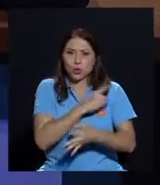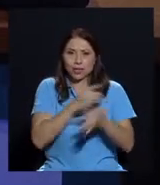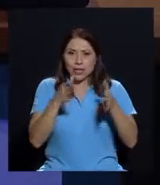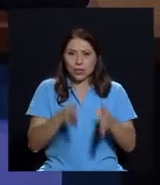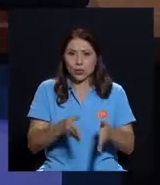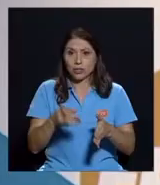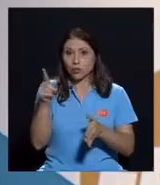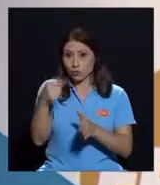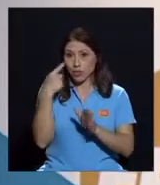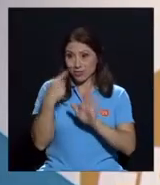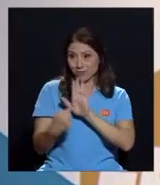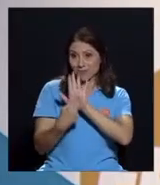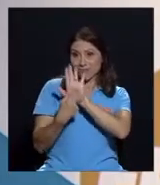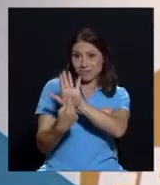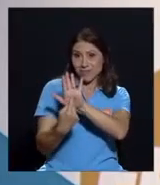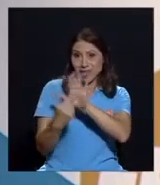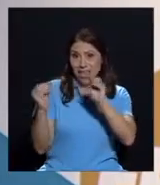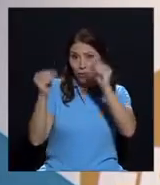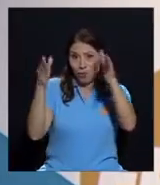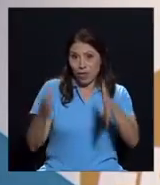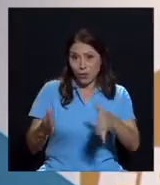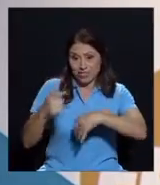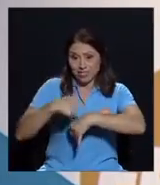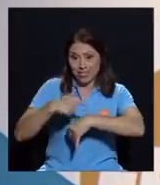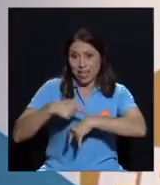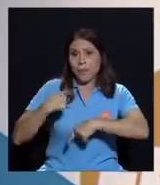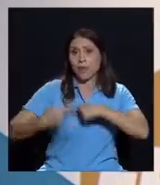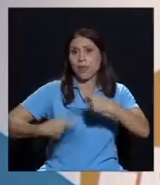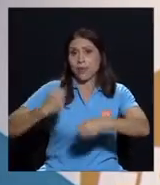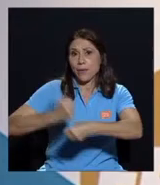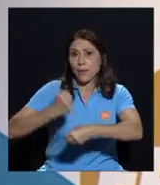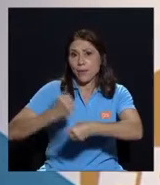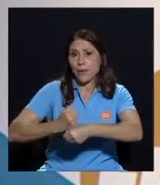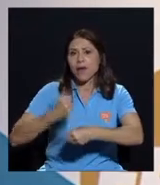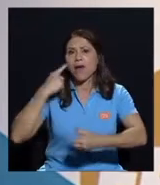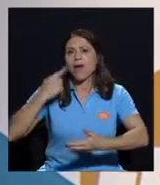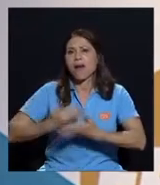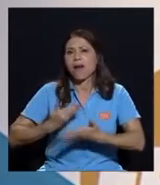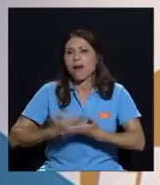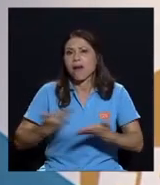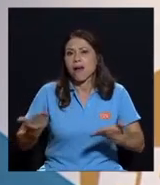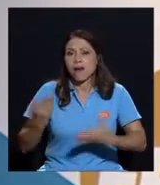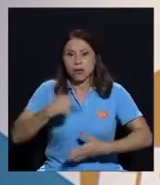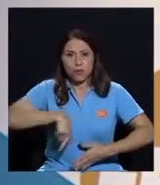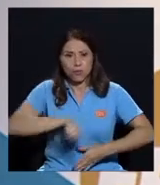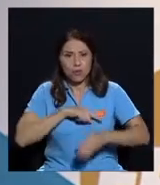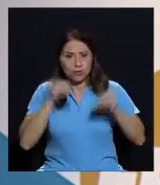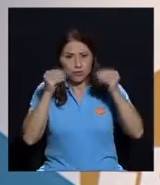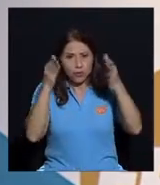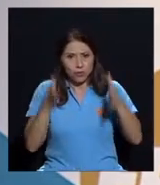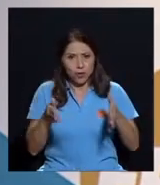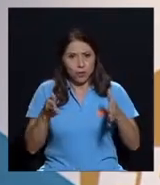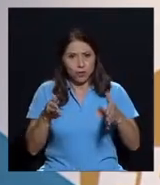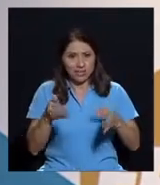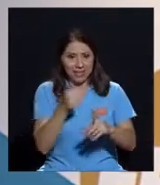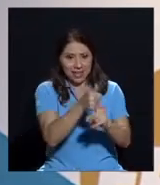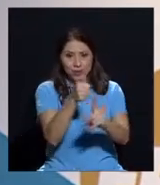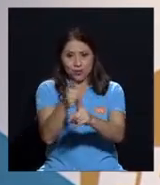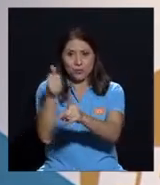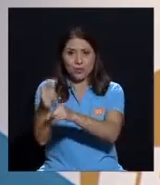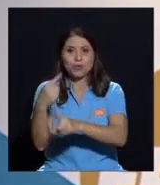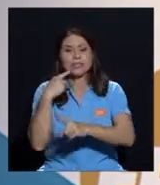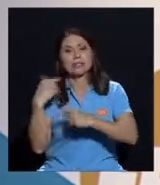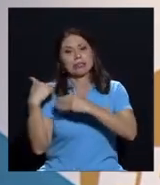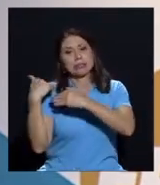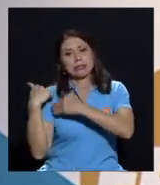efectivo de juego de los educadores que el reflejo nuestros educadores y también es lo que ellos mismos denominan la sobrecarga